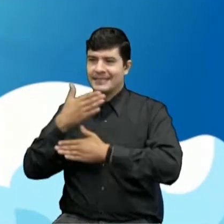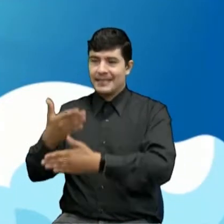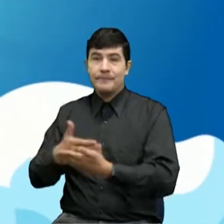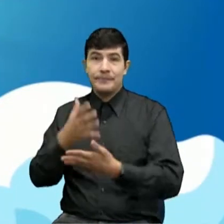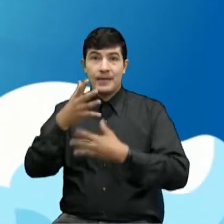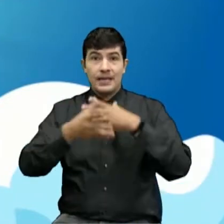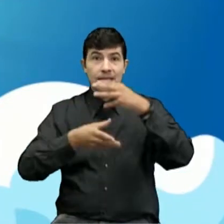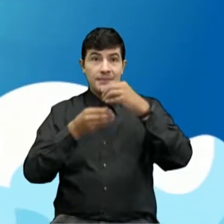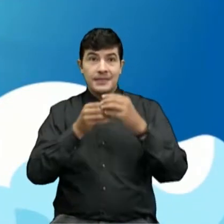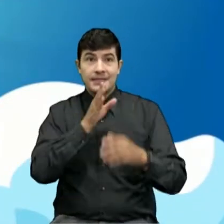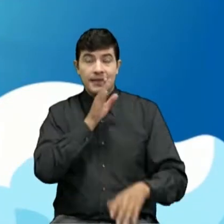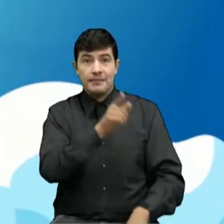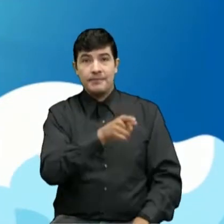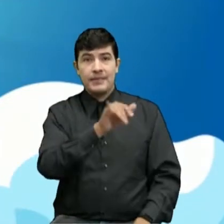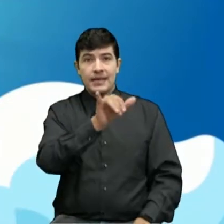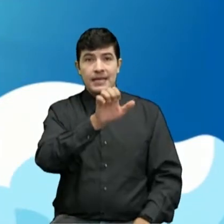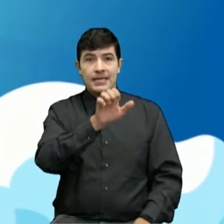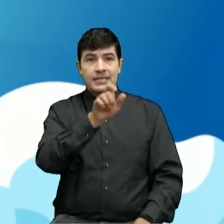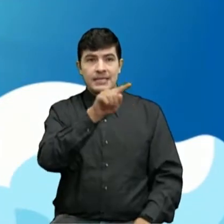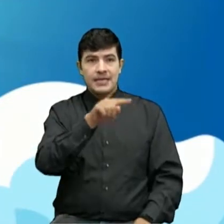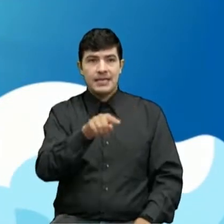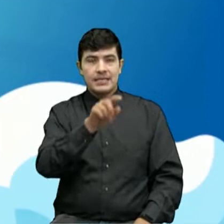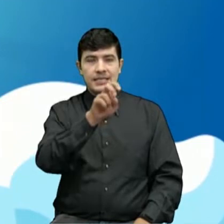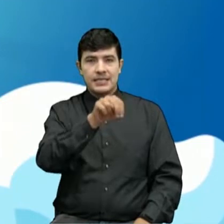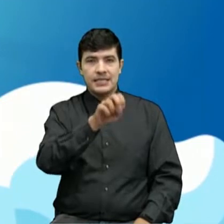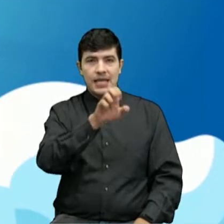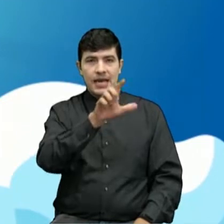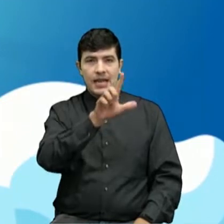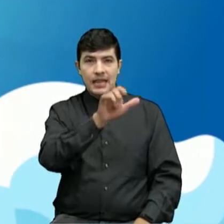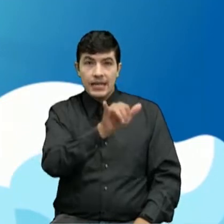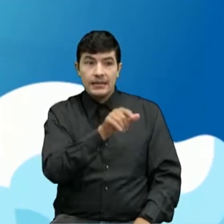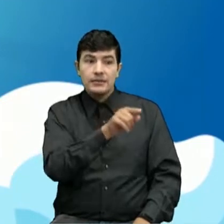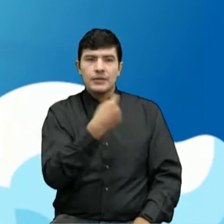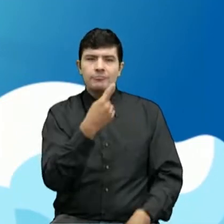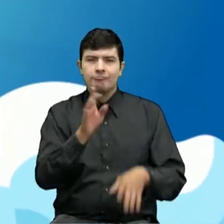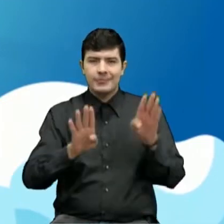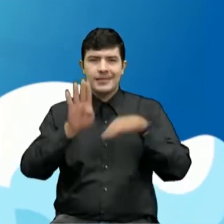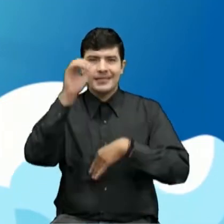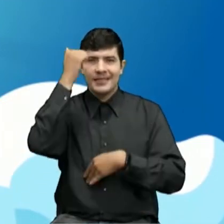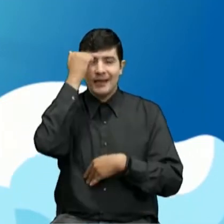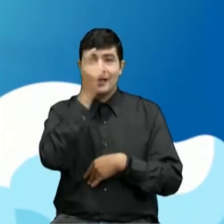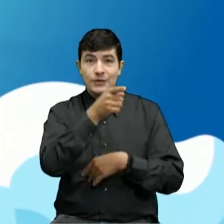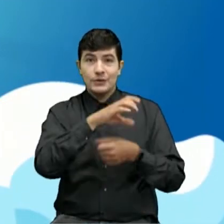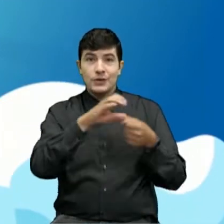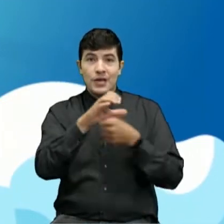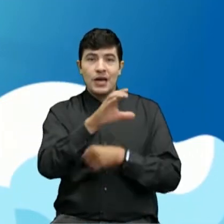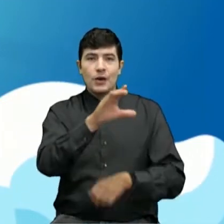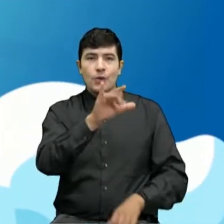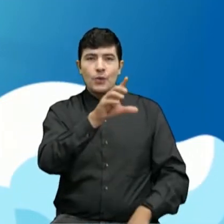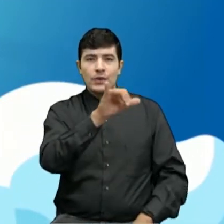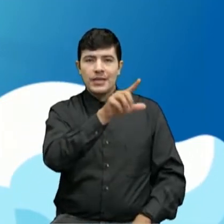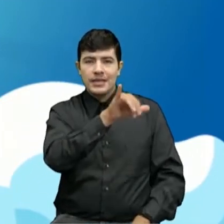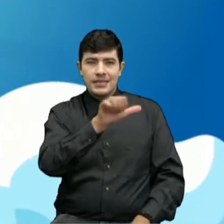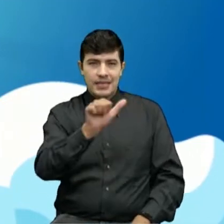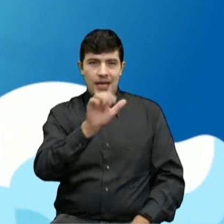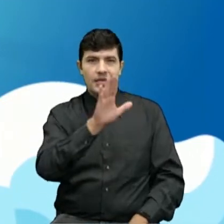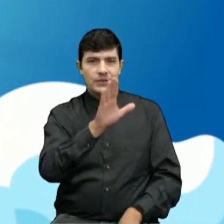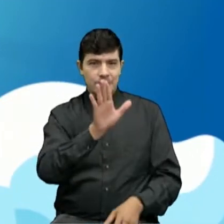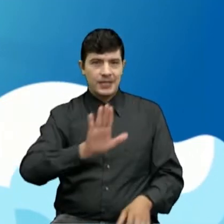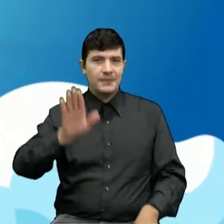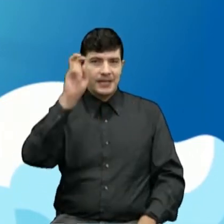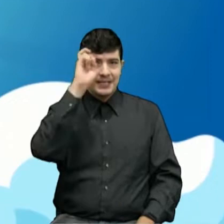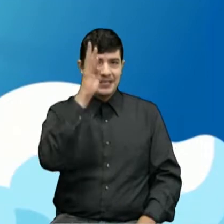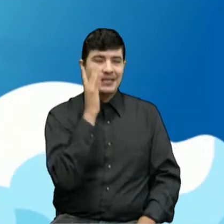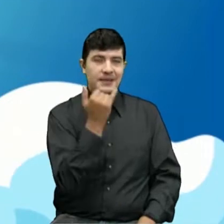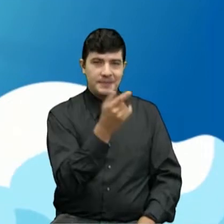aquí a Yesnerly, dice presente. Profe, desde Cucutilla, norte de Santander. Muy